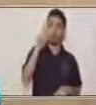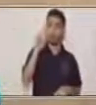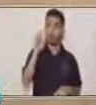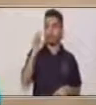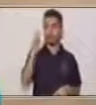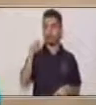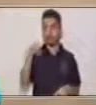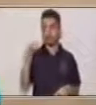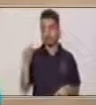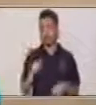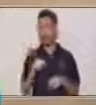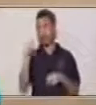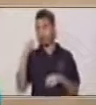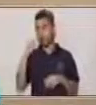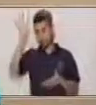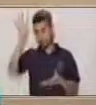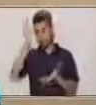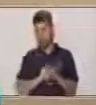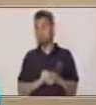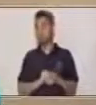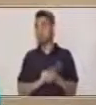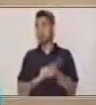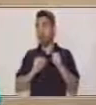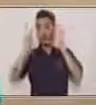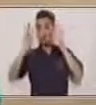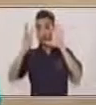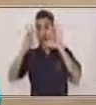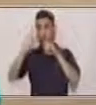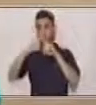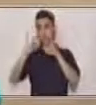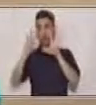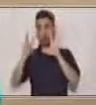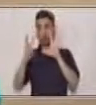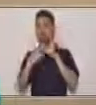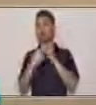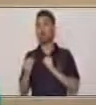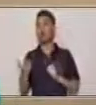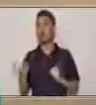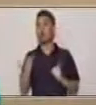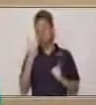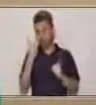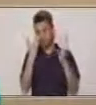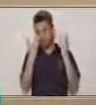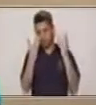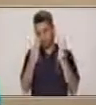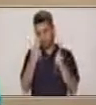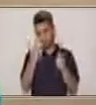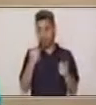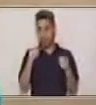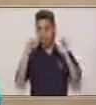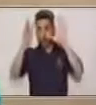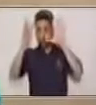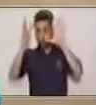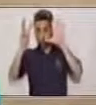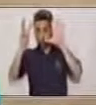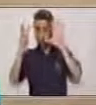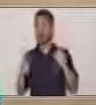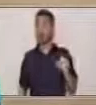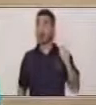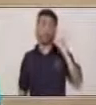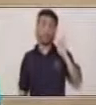a hacer entonces ahora la suma. 8 más 8. Contemos con tus dedos. Tenemos 8, empecemos desde